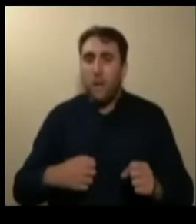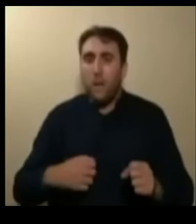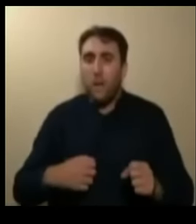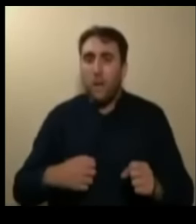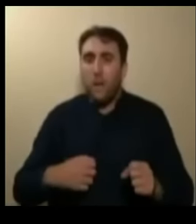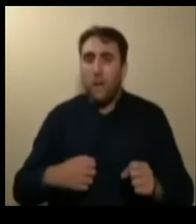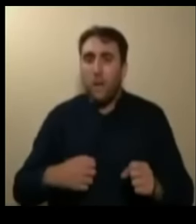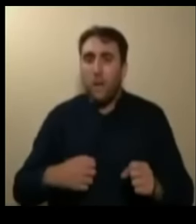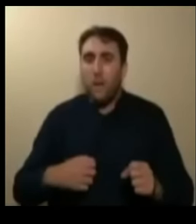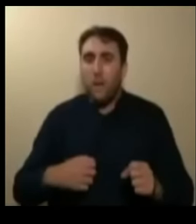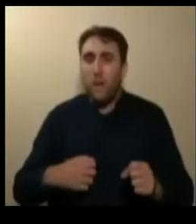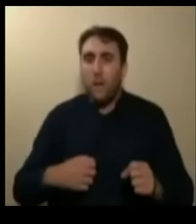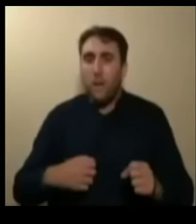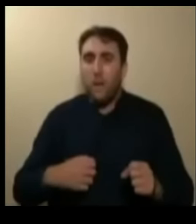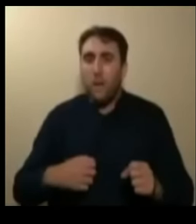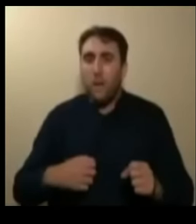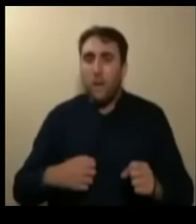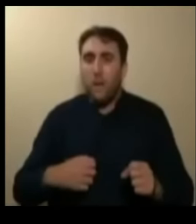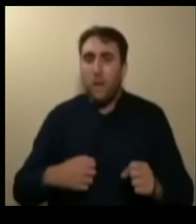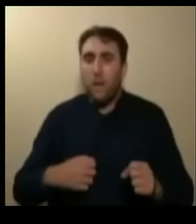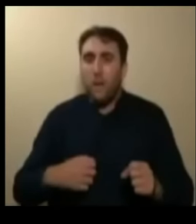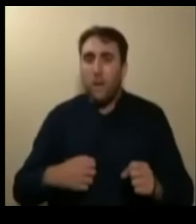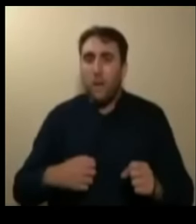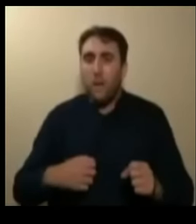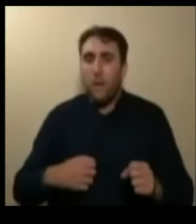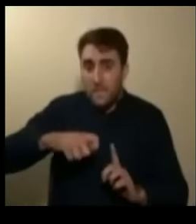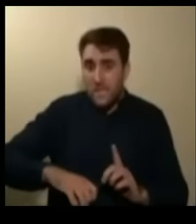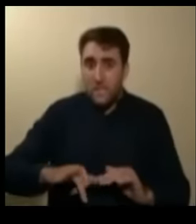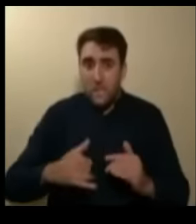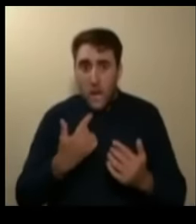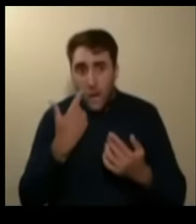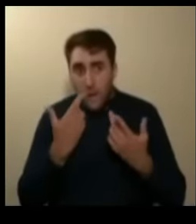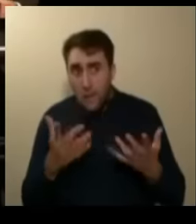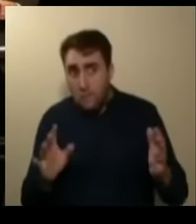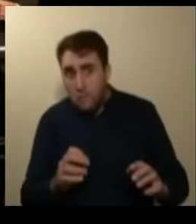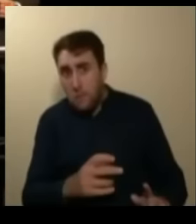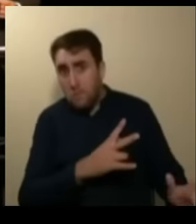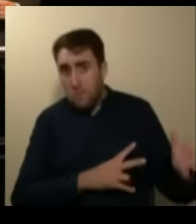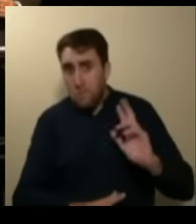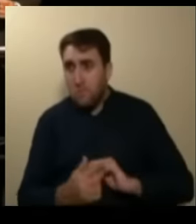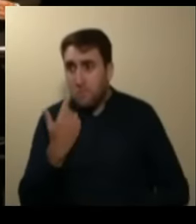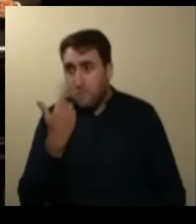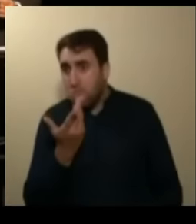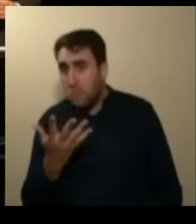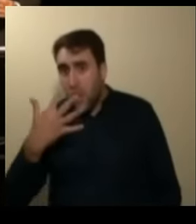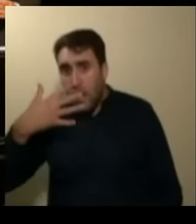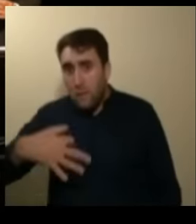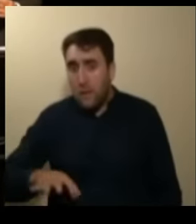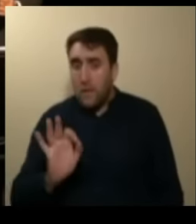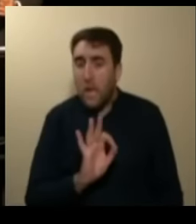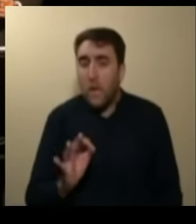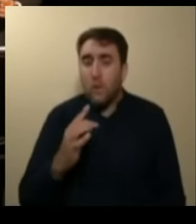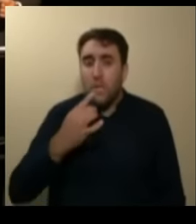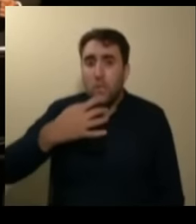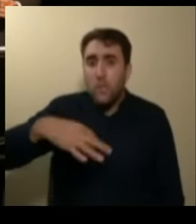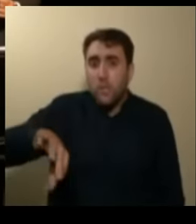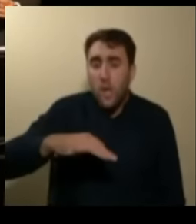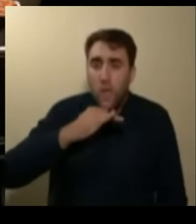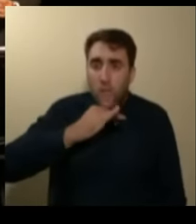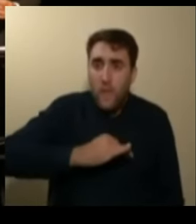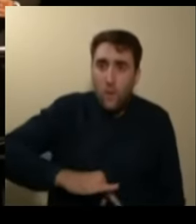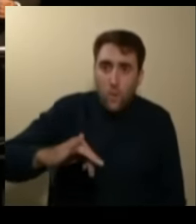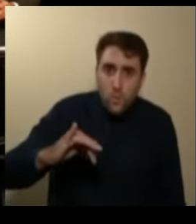ley vigente desde hace 19 meses no ha generado ni uno solo. No hay una sola denuncia de incumplimientos ni en el